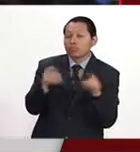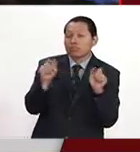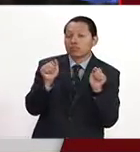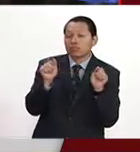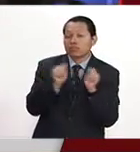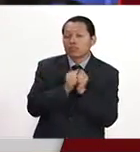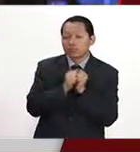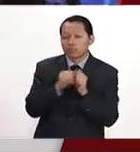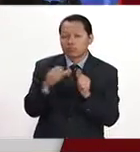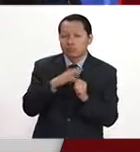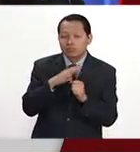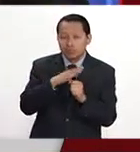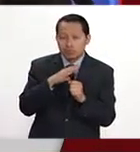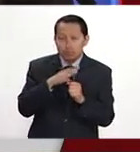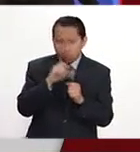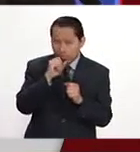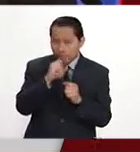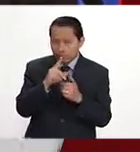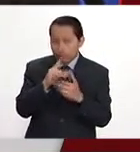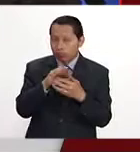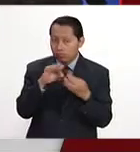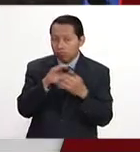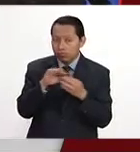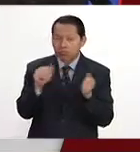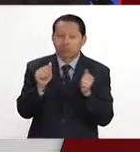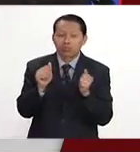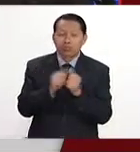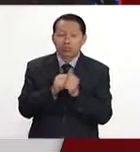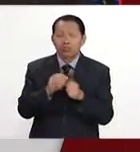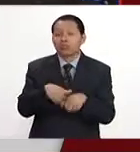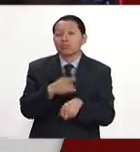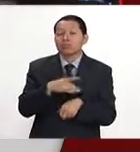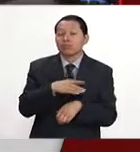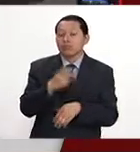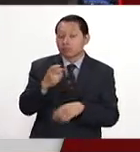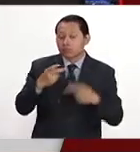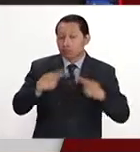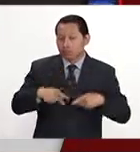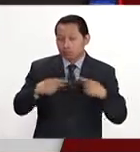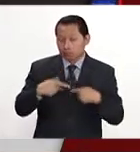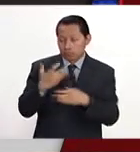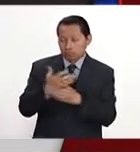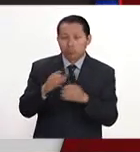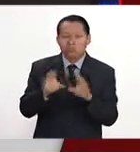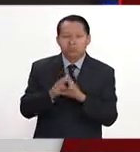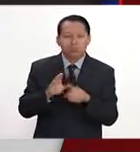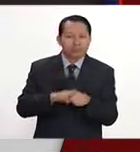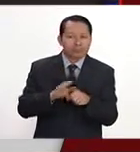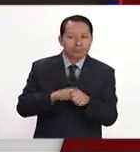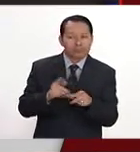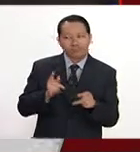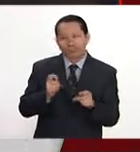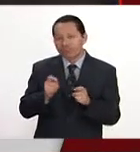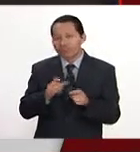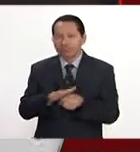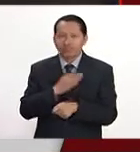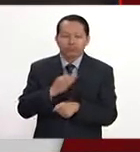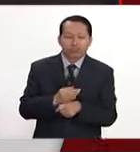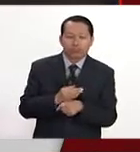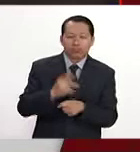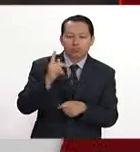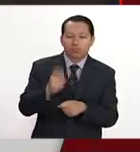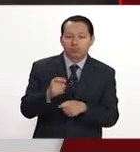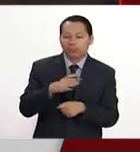con la posición del personaje, porque específicamente este personaje se considera uno de los más moderados, por así llamarlo, uno